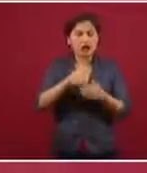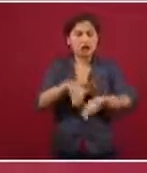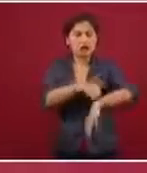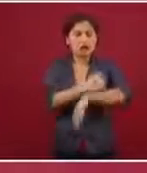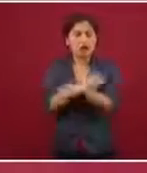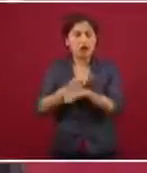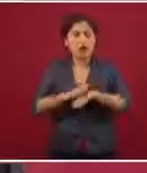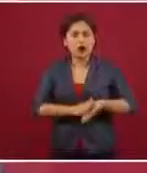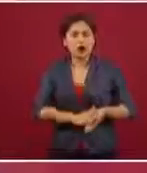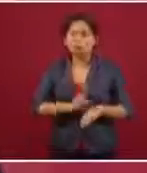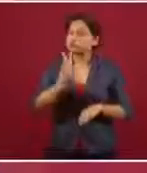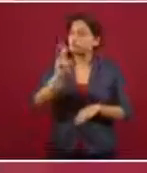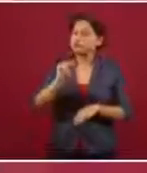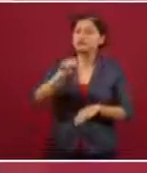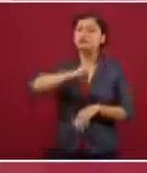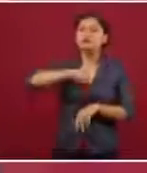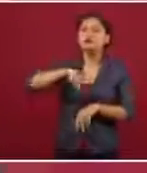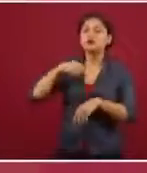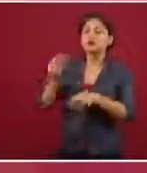Ahora sí que